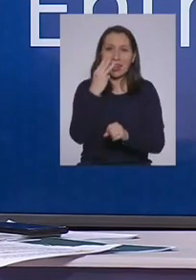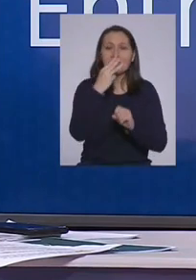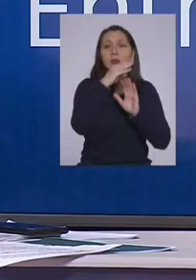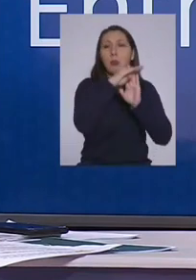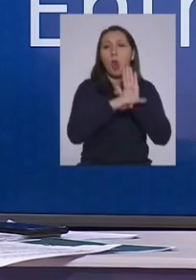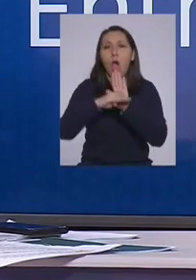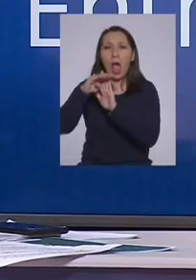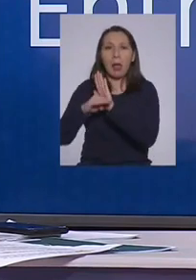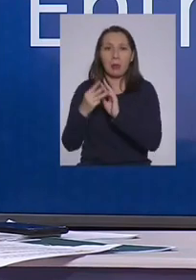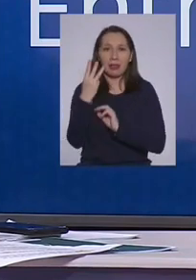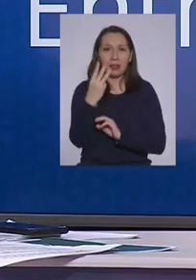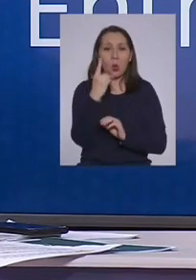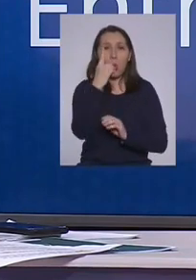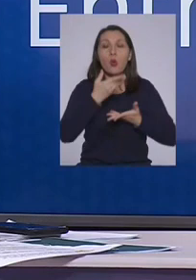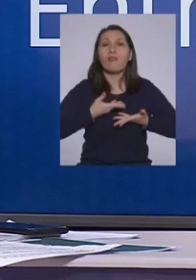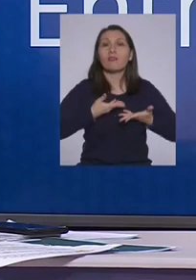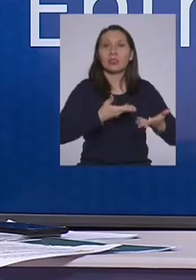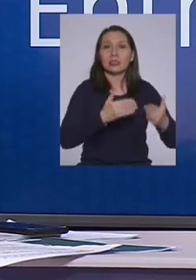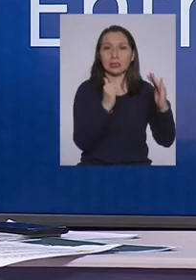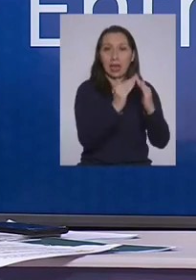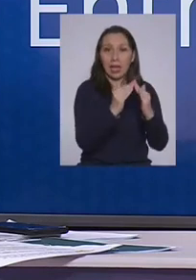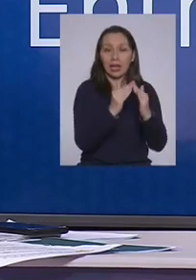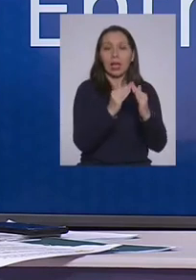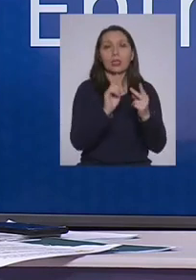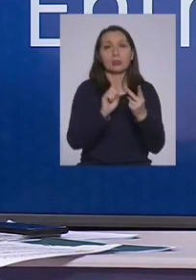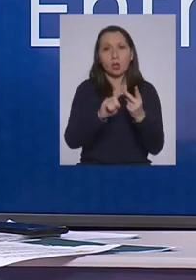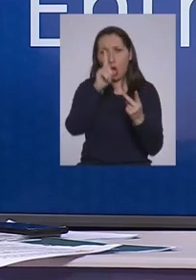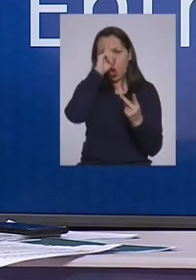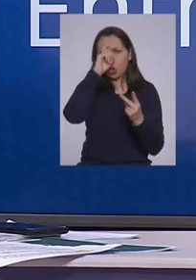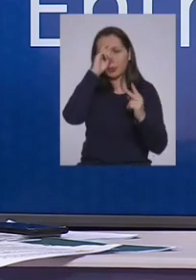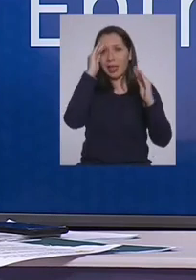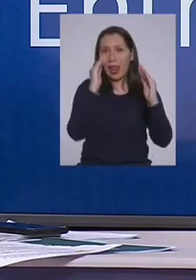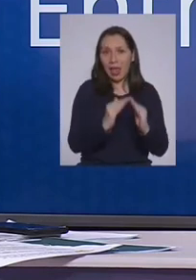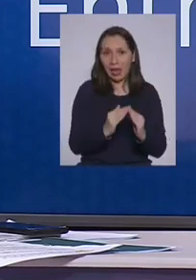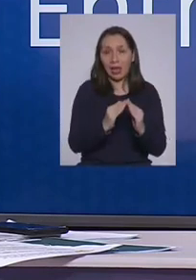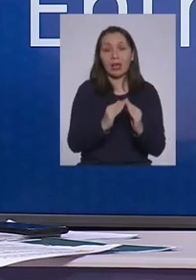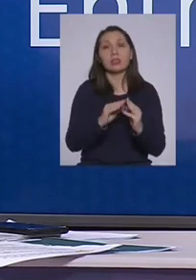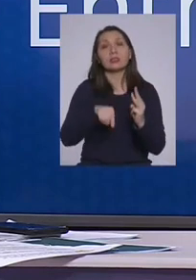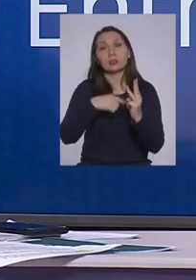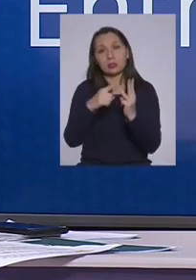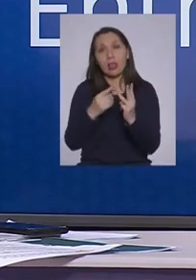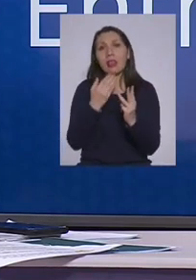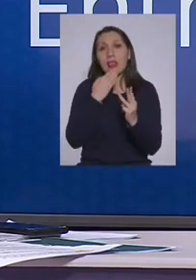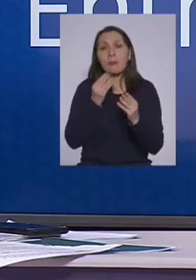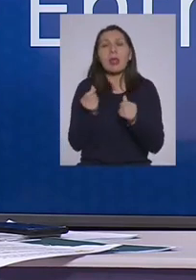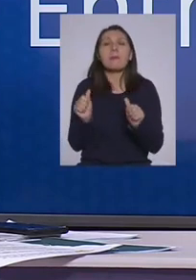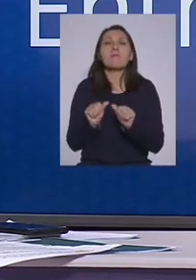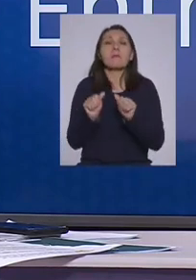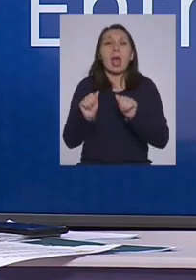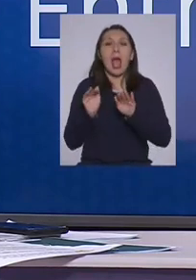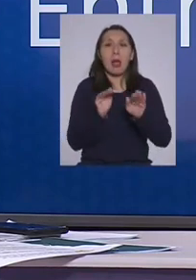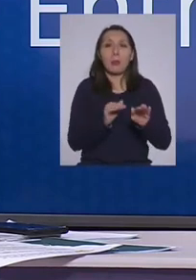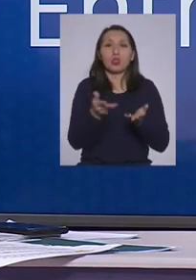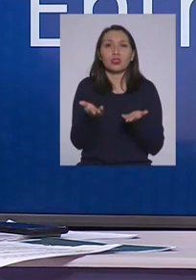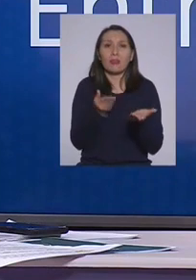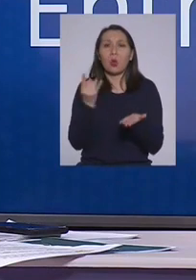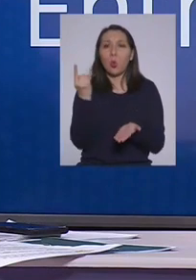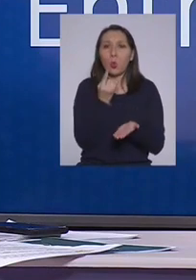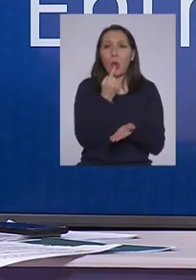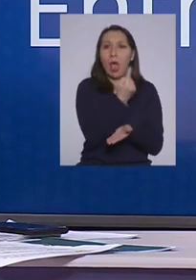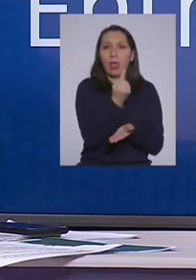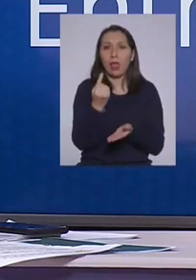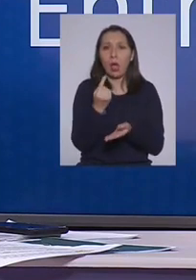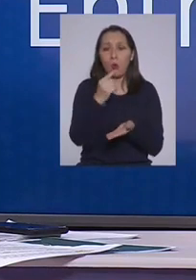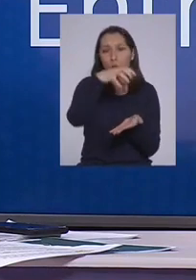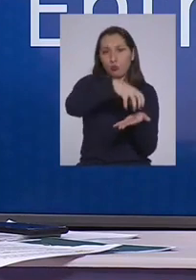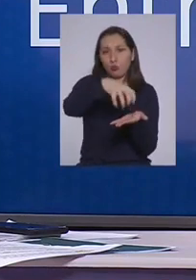con los alcaldes. Uno de visita domiciliaria, de hospitalización domiciliaria y también de refuerzo en los servicios de urgencia de cada uno de